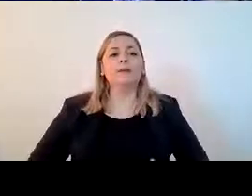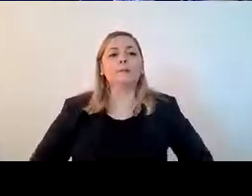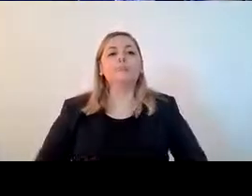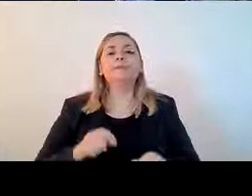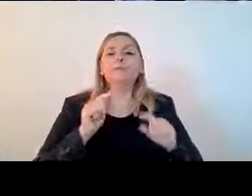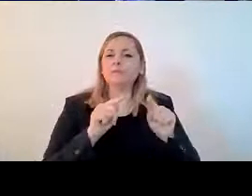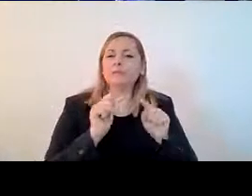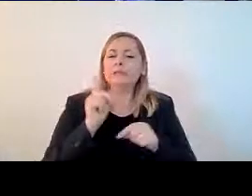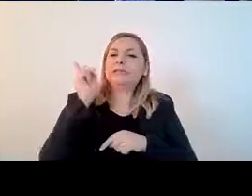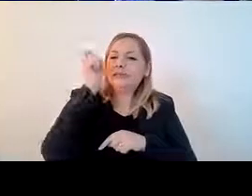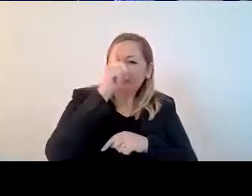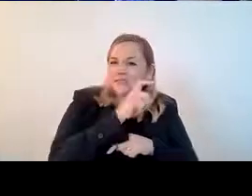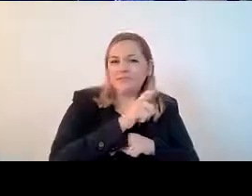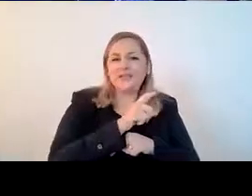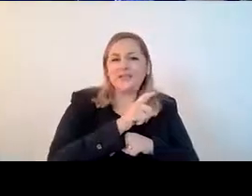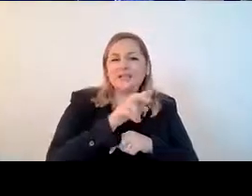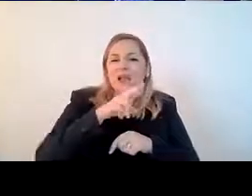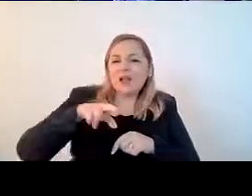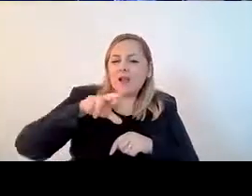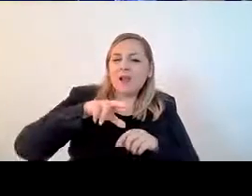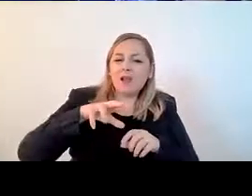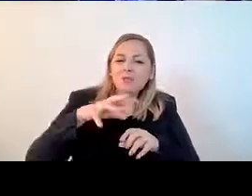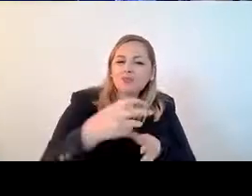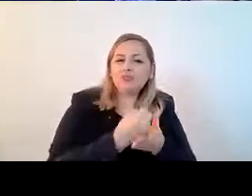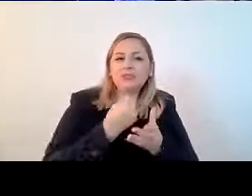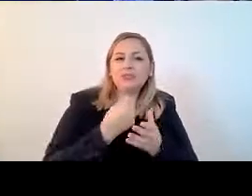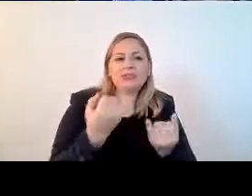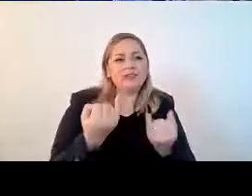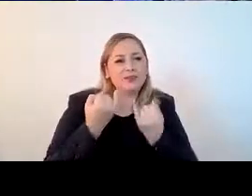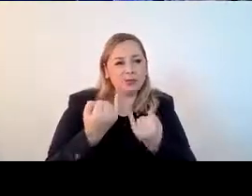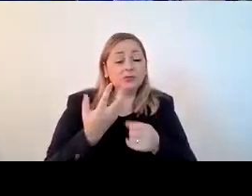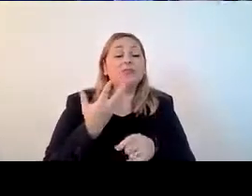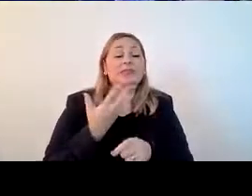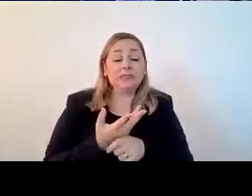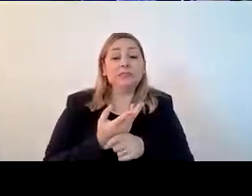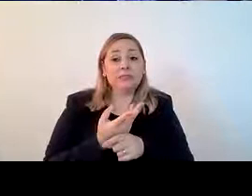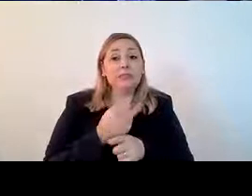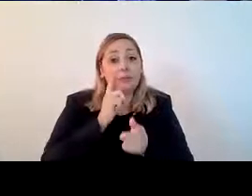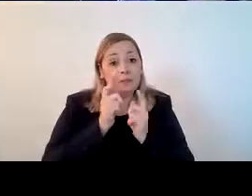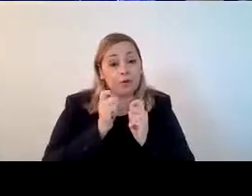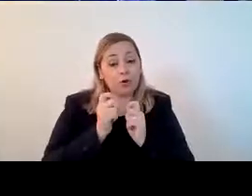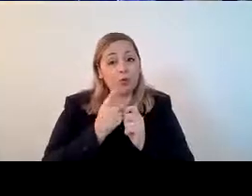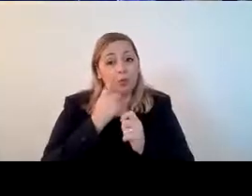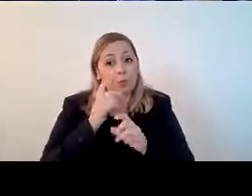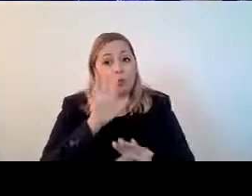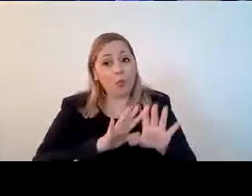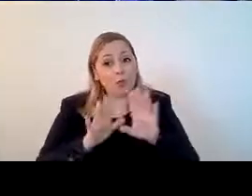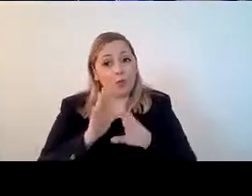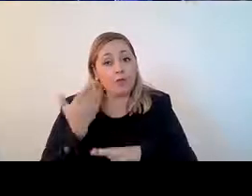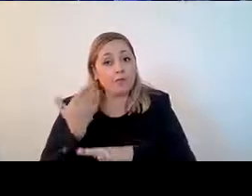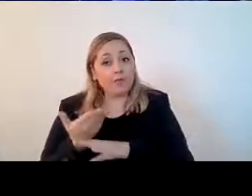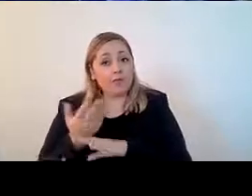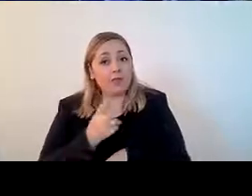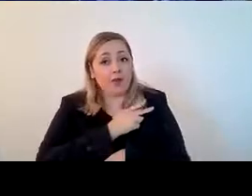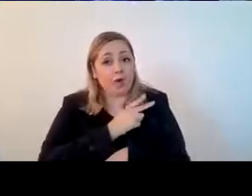Es difícil recuperar la información, hay riesgo, ojo, para solicitar información a los empleadores, porque